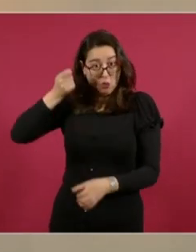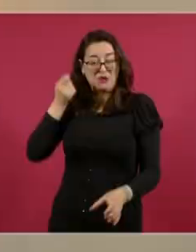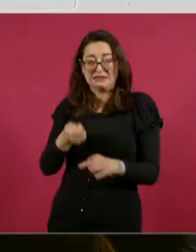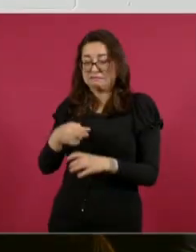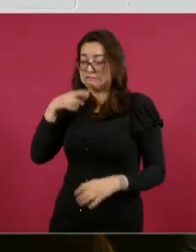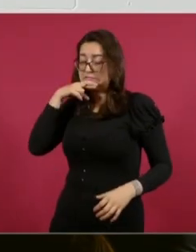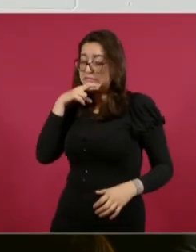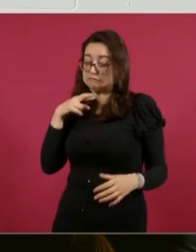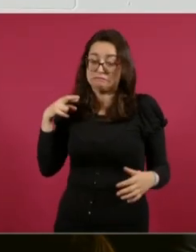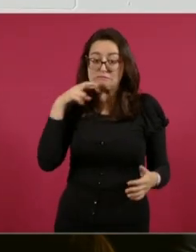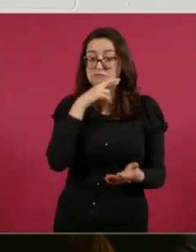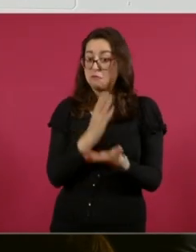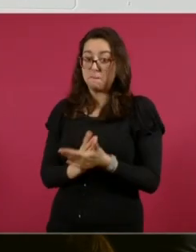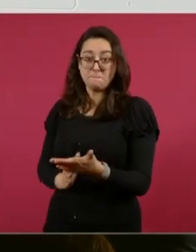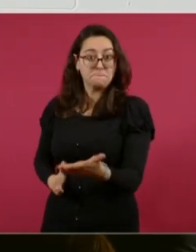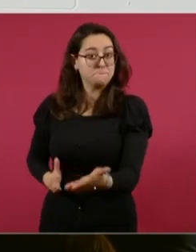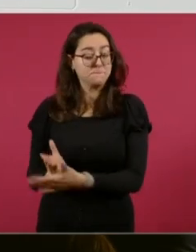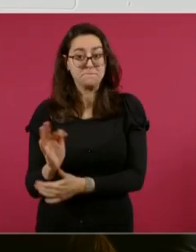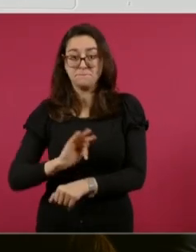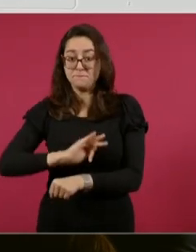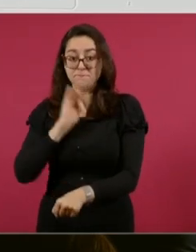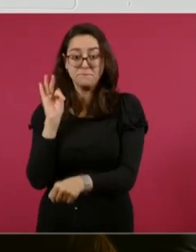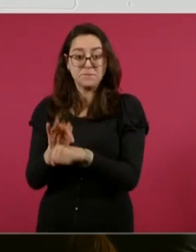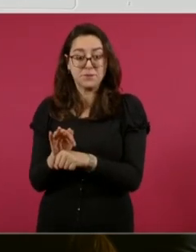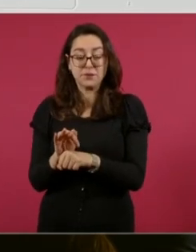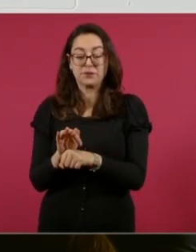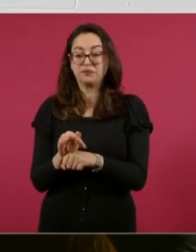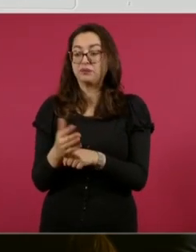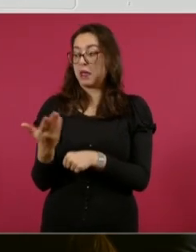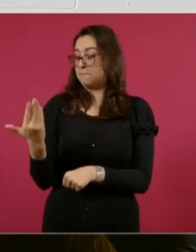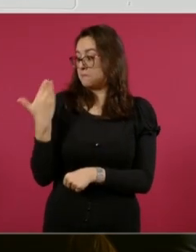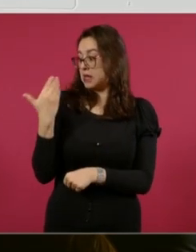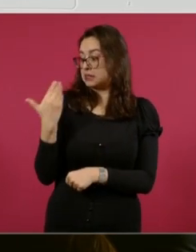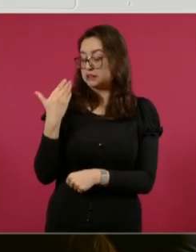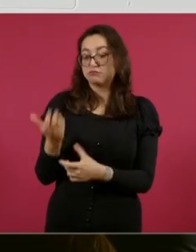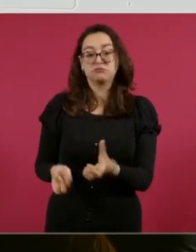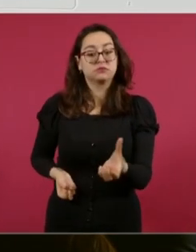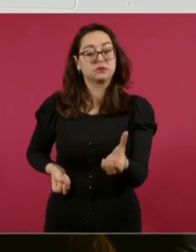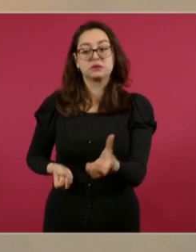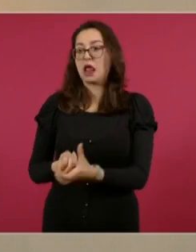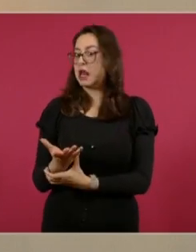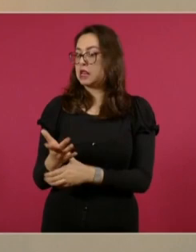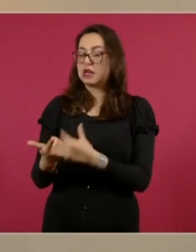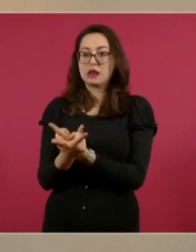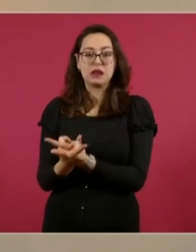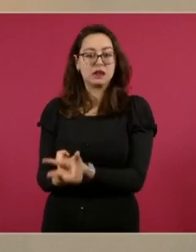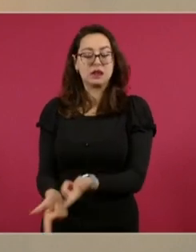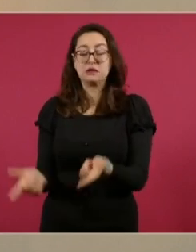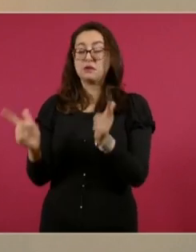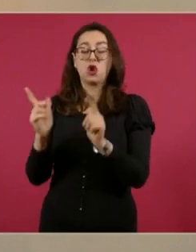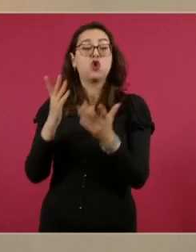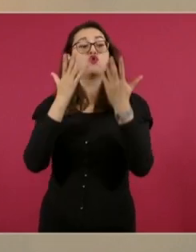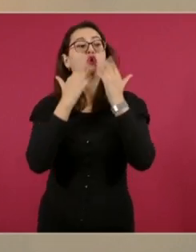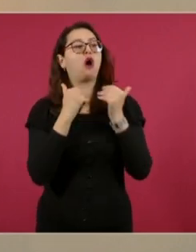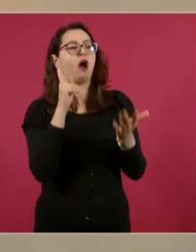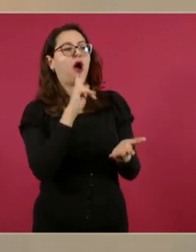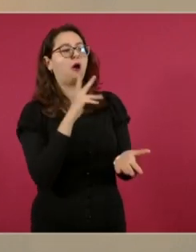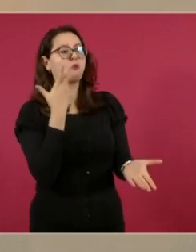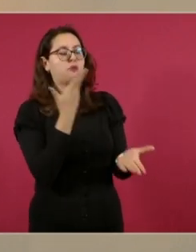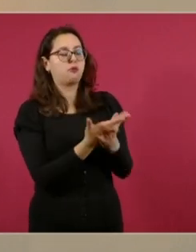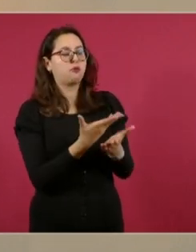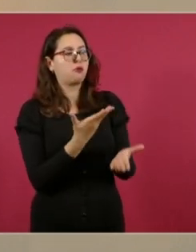quien el 20 de enero de este año dictó auto de libertad por falta de elementos para procesar a favor de Luis